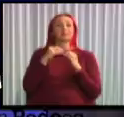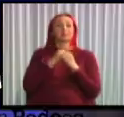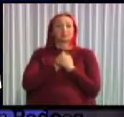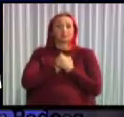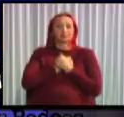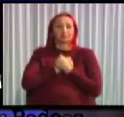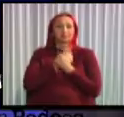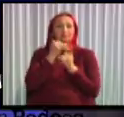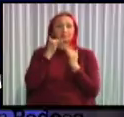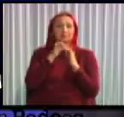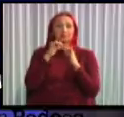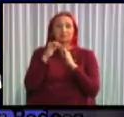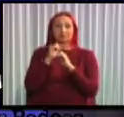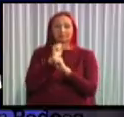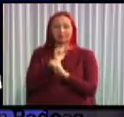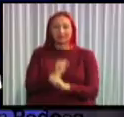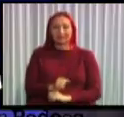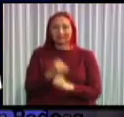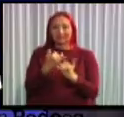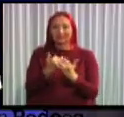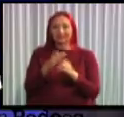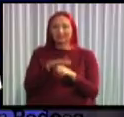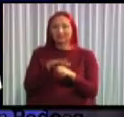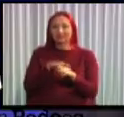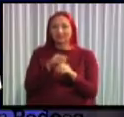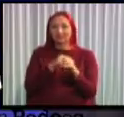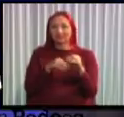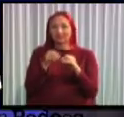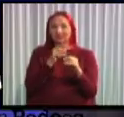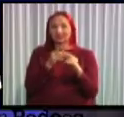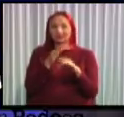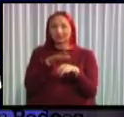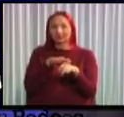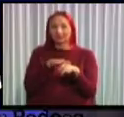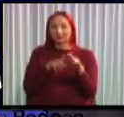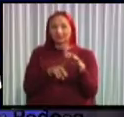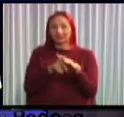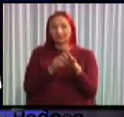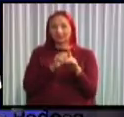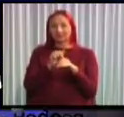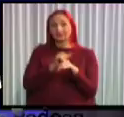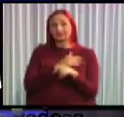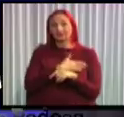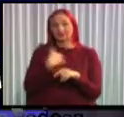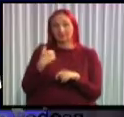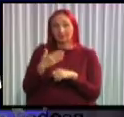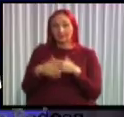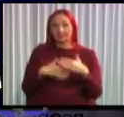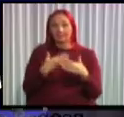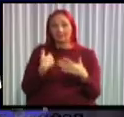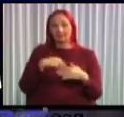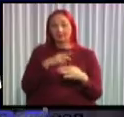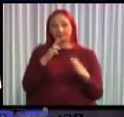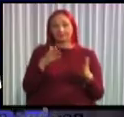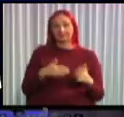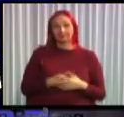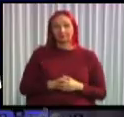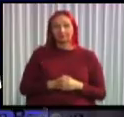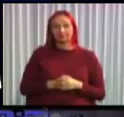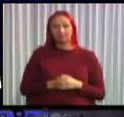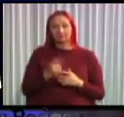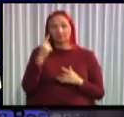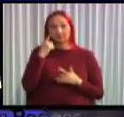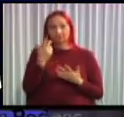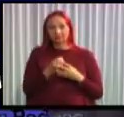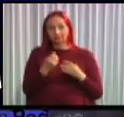amar esos juegos tradicionales que les permiten moverse y les permite ejercitarse y que mejore la salud de todos nosotros los costarricenses. ¿A